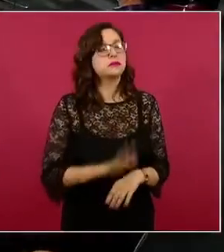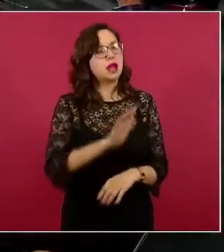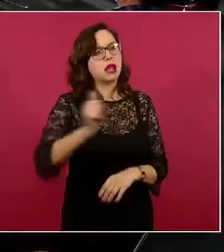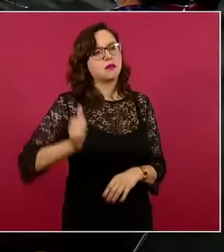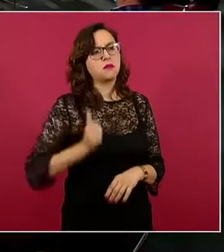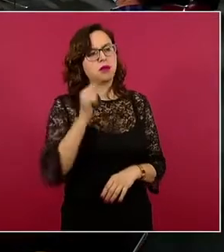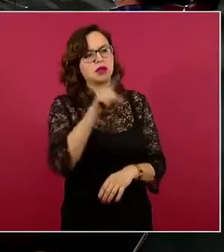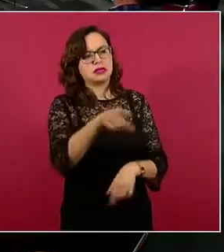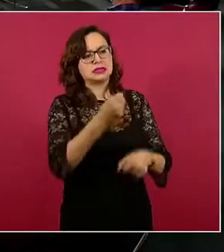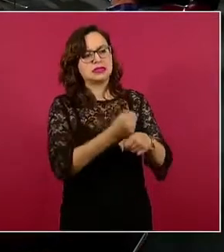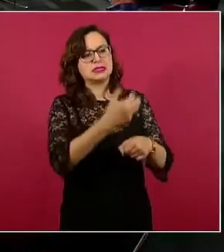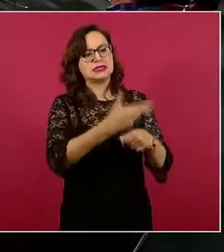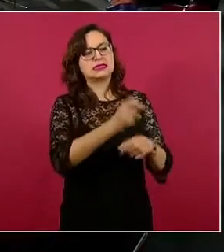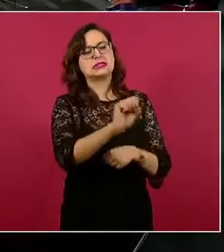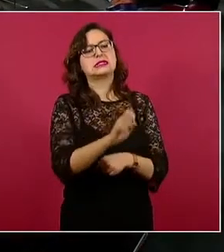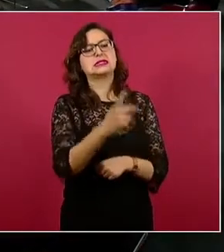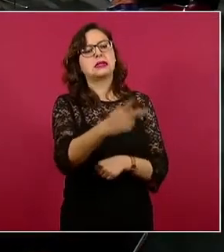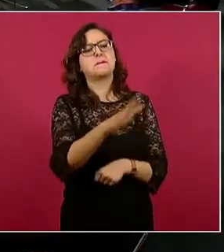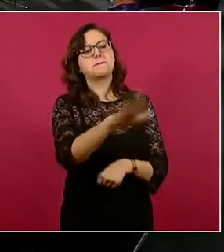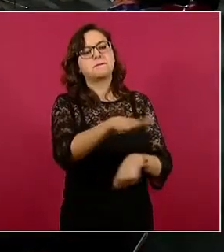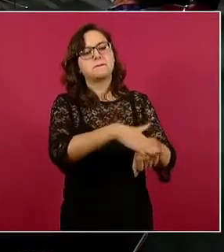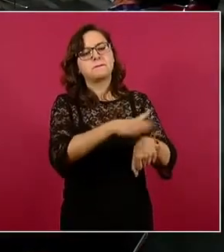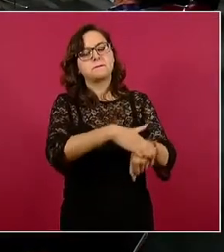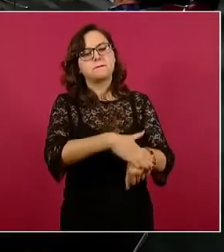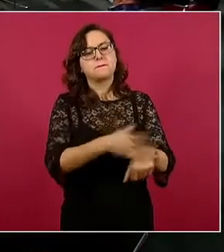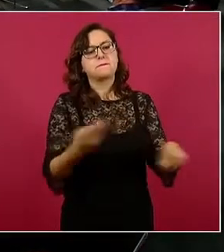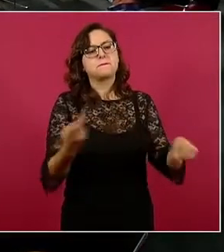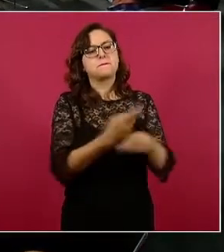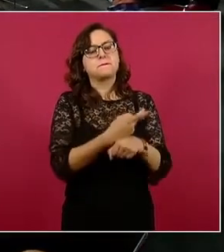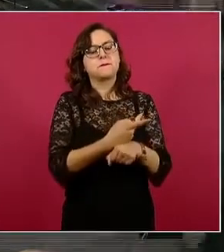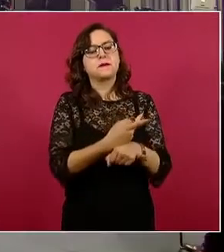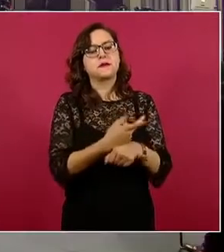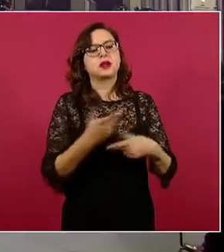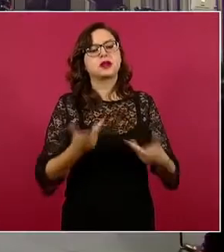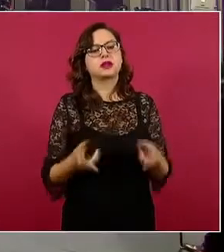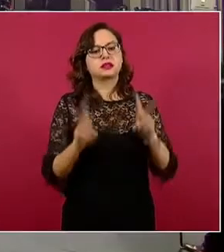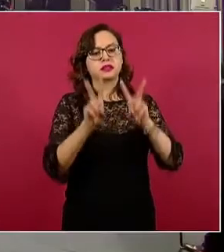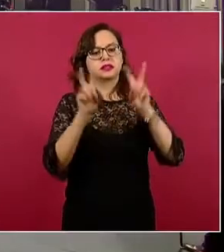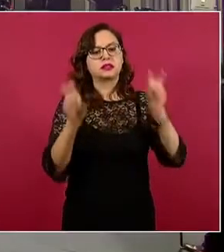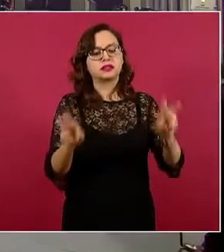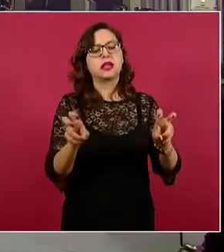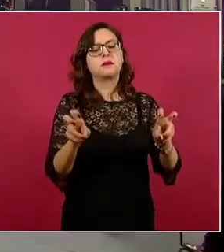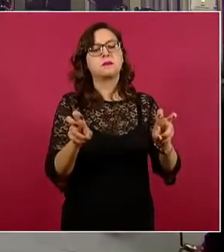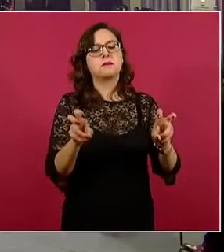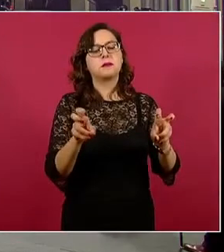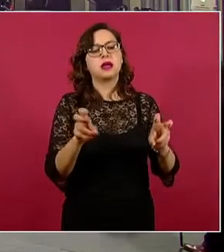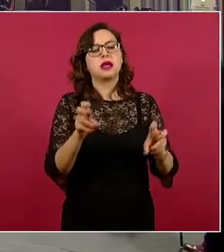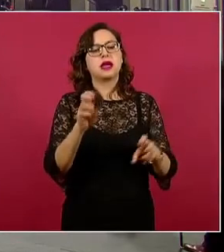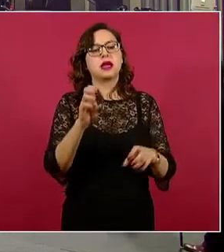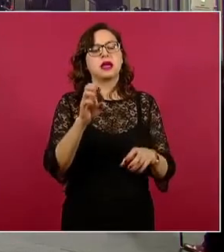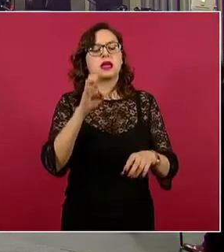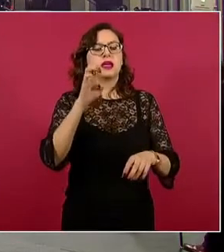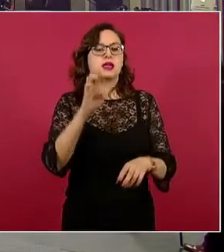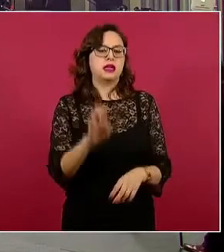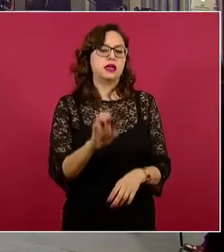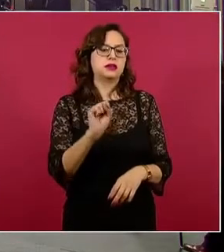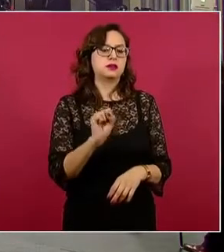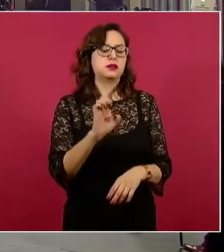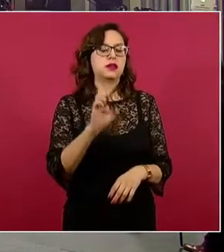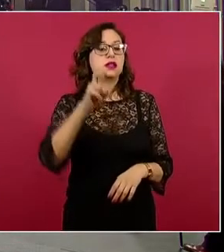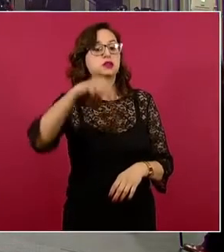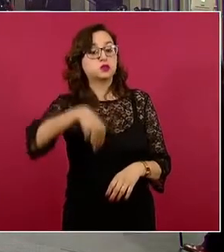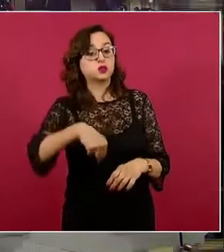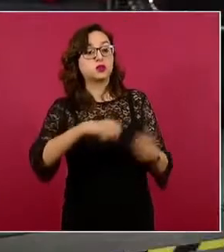Educación Pública, el tema de la suspensión de las reglas de operación del tema de justo de la Escuela Es Nuestra, que en todo